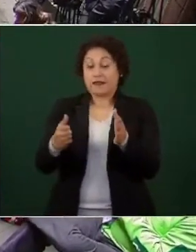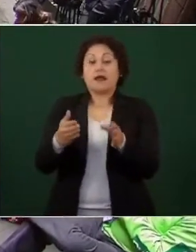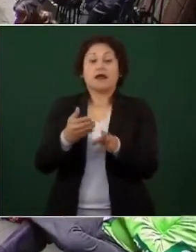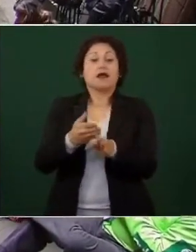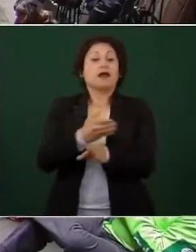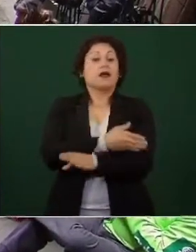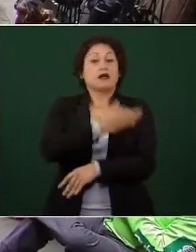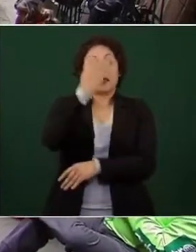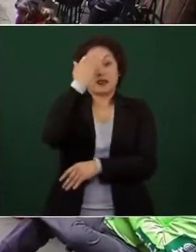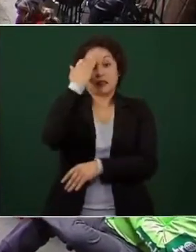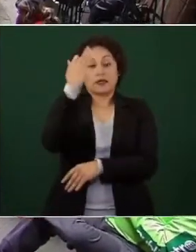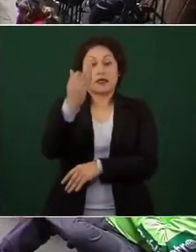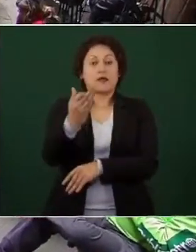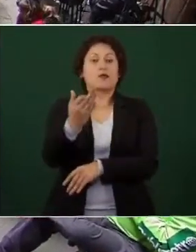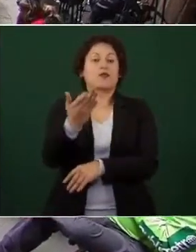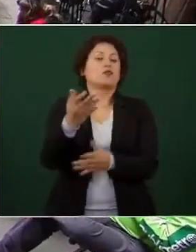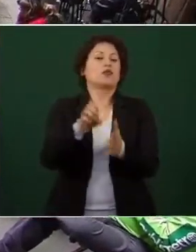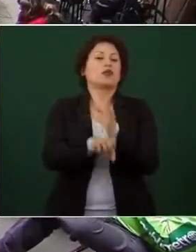XIX, así se llamaba un periódico